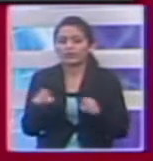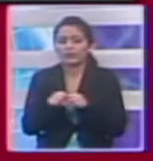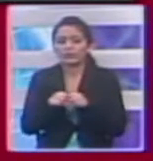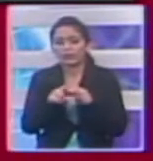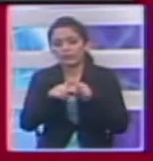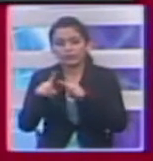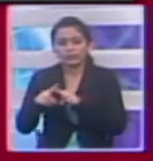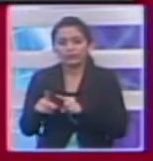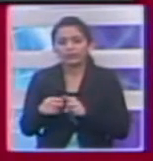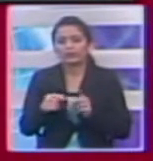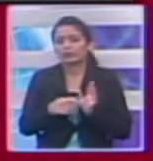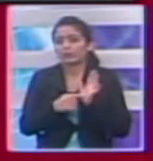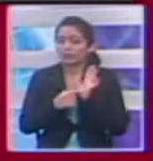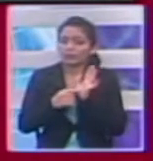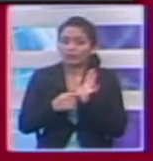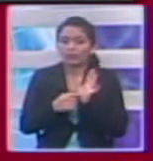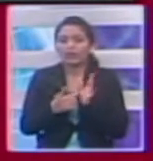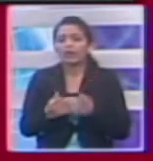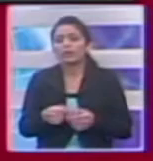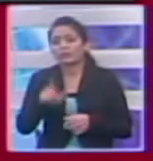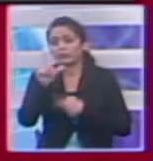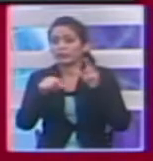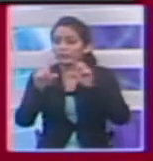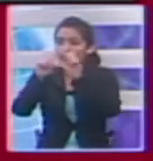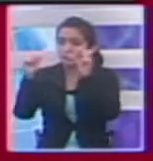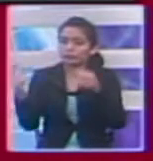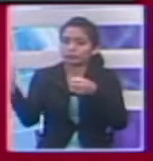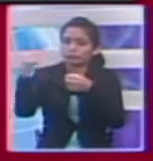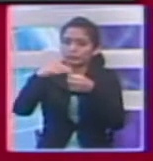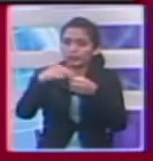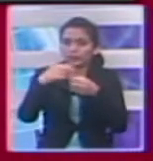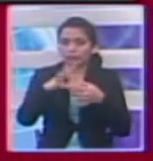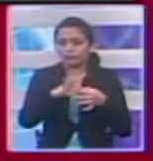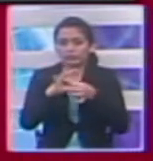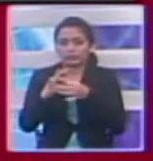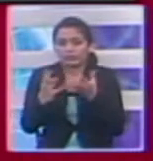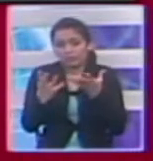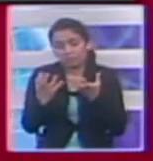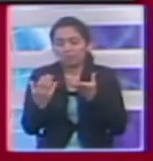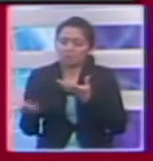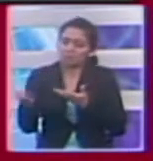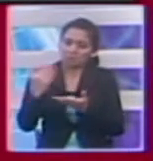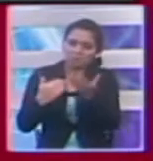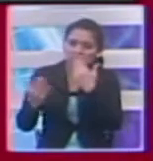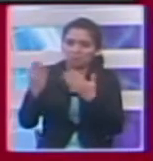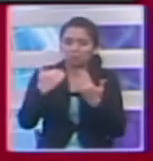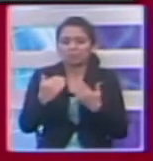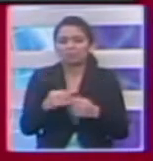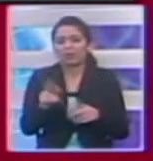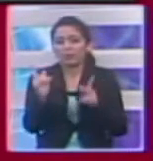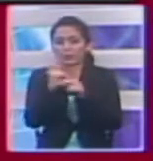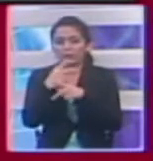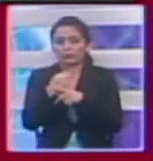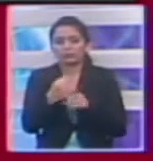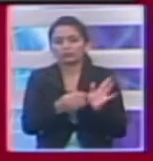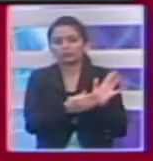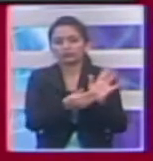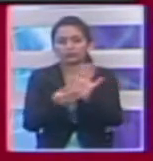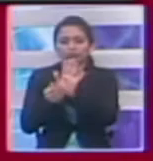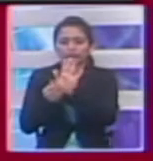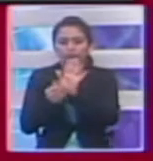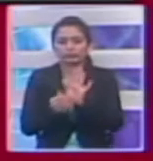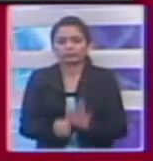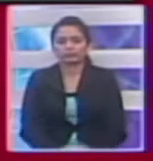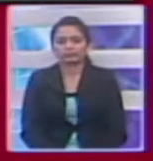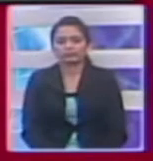nuevos empresarios, nuevos emprendedores ecuatorianos que quieren adherirse a este grupo. Que quieren unirse también. Lógicamente para promocionar nuestros productos. Claro. Y por favor, José,